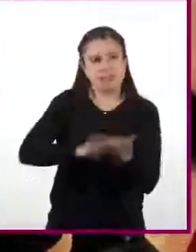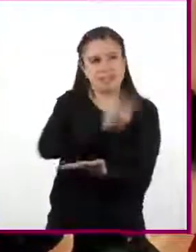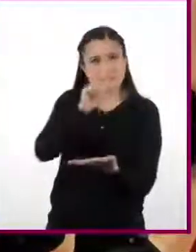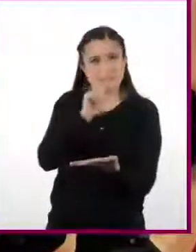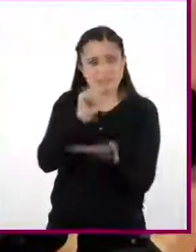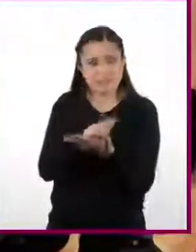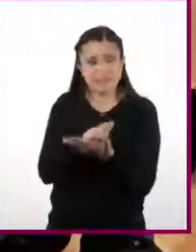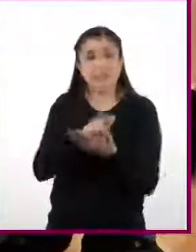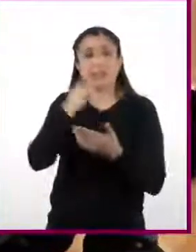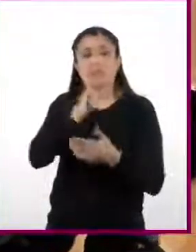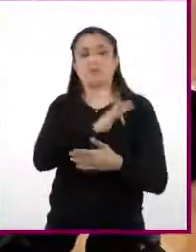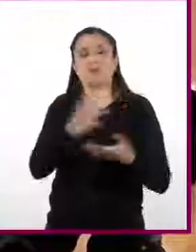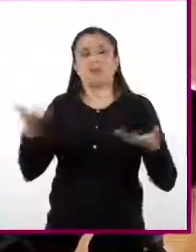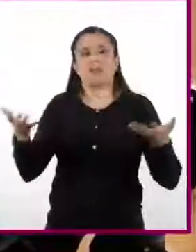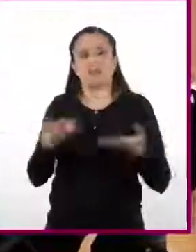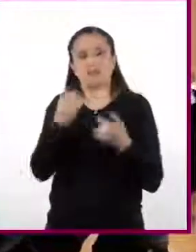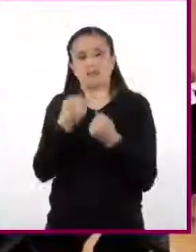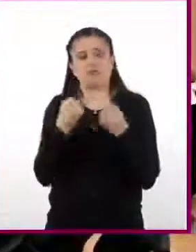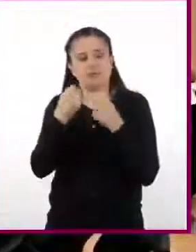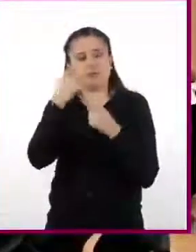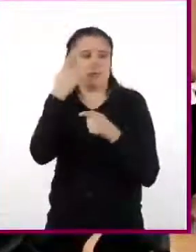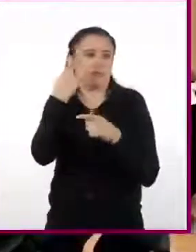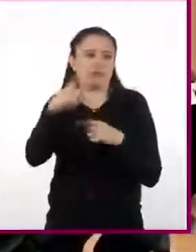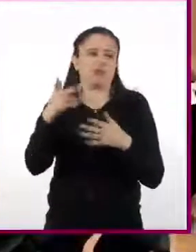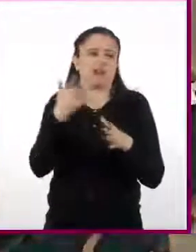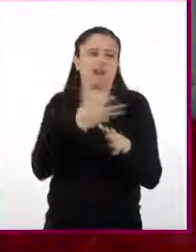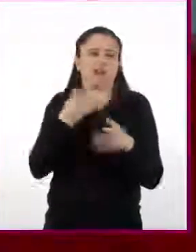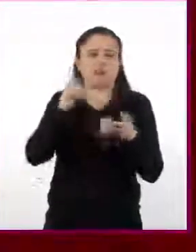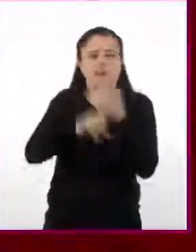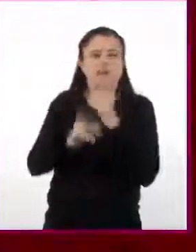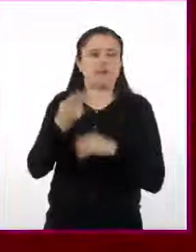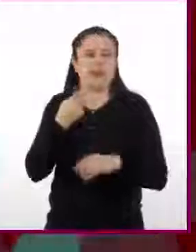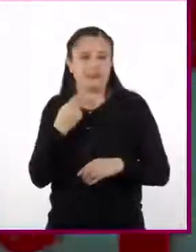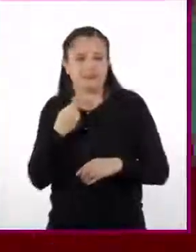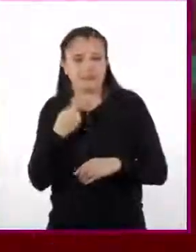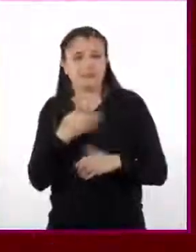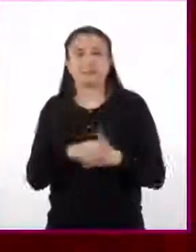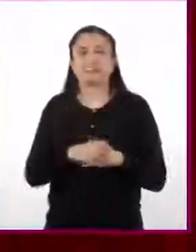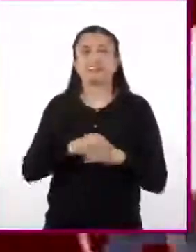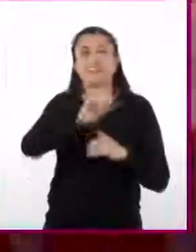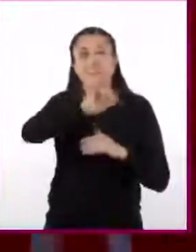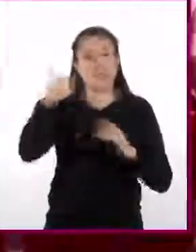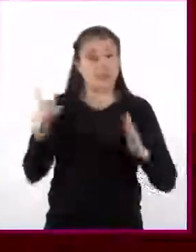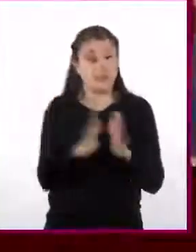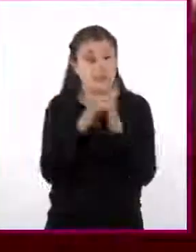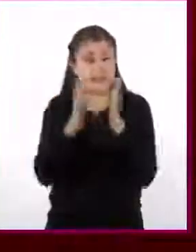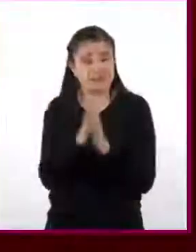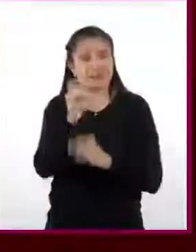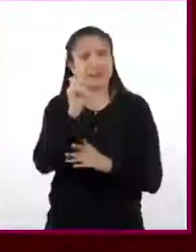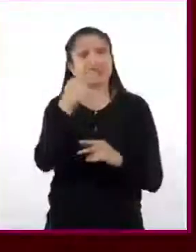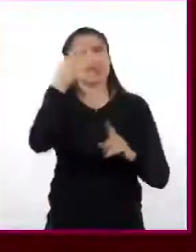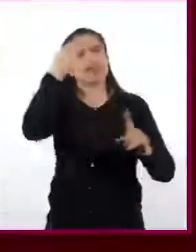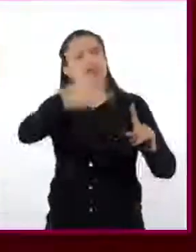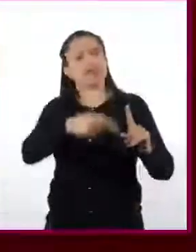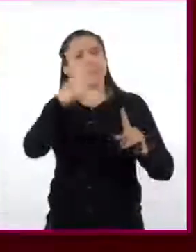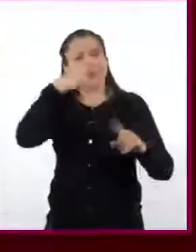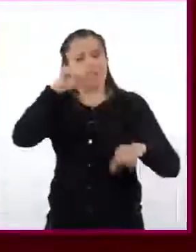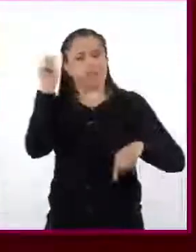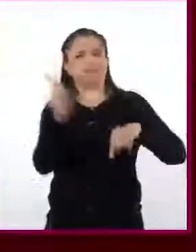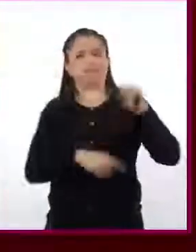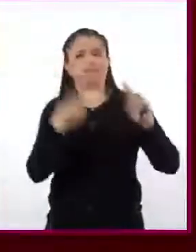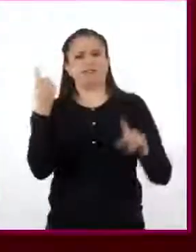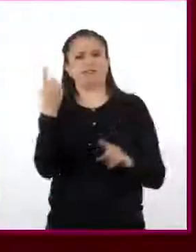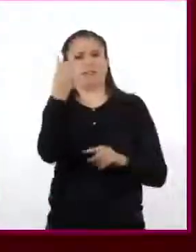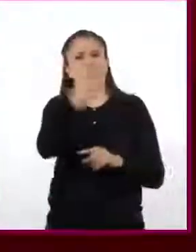y en la forma de actuación de los poderes ejecutivos. Otra forma de participación es el llamado derecho de revocación del